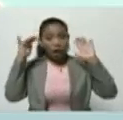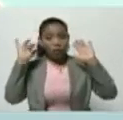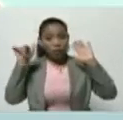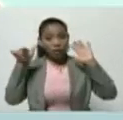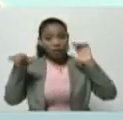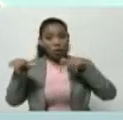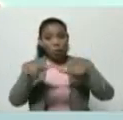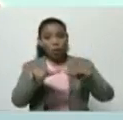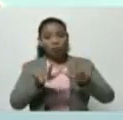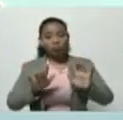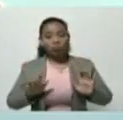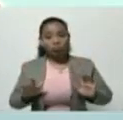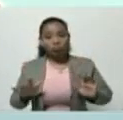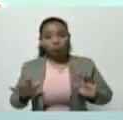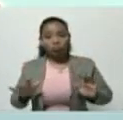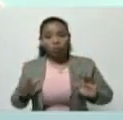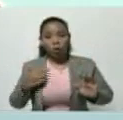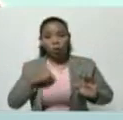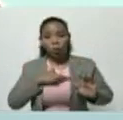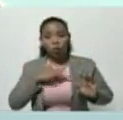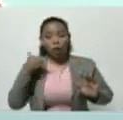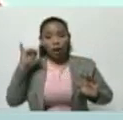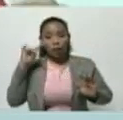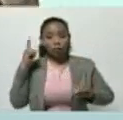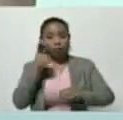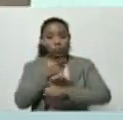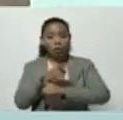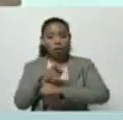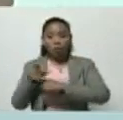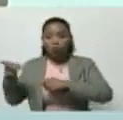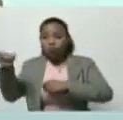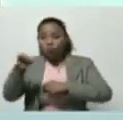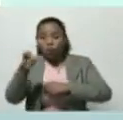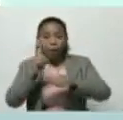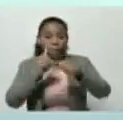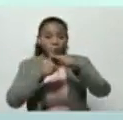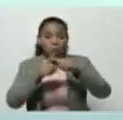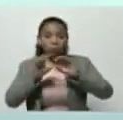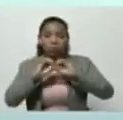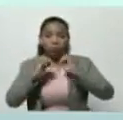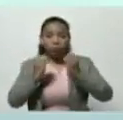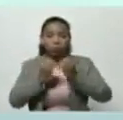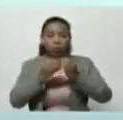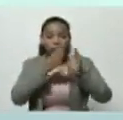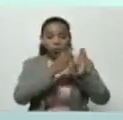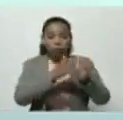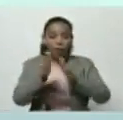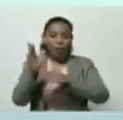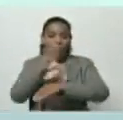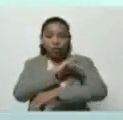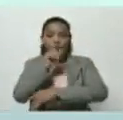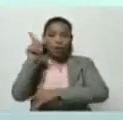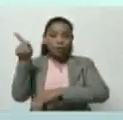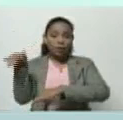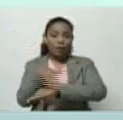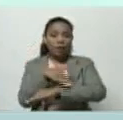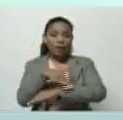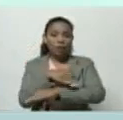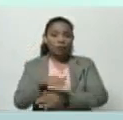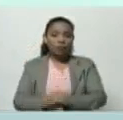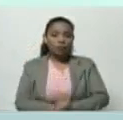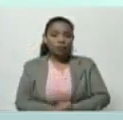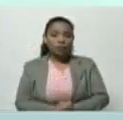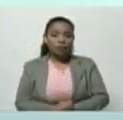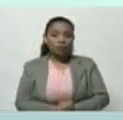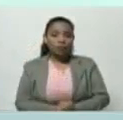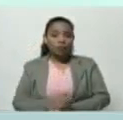sitio. Nosotros estamos obligados a buscarlo, ubicarlo y organizar el equipo de dirección de esa calle.